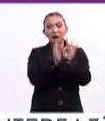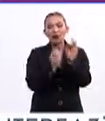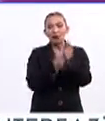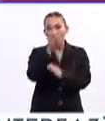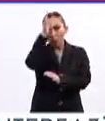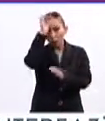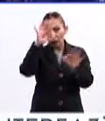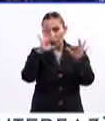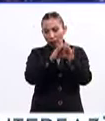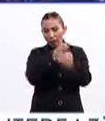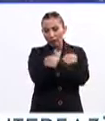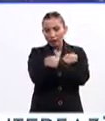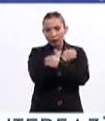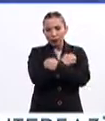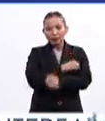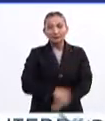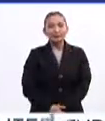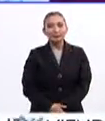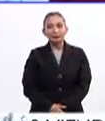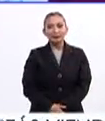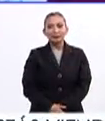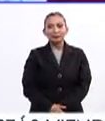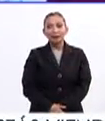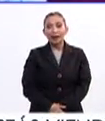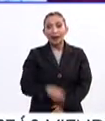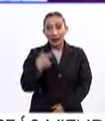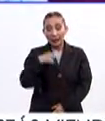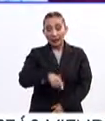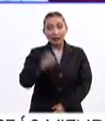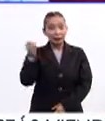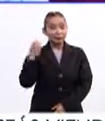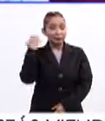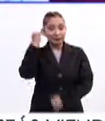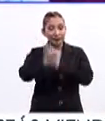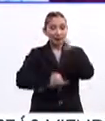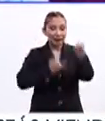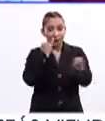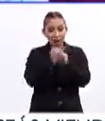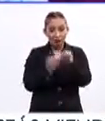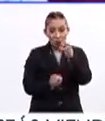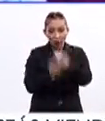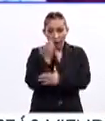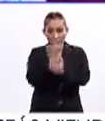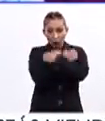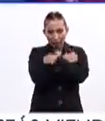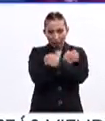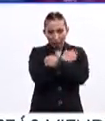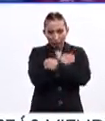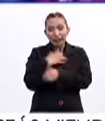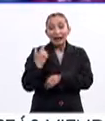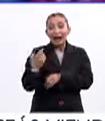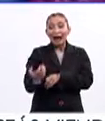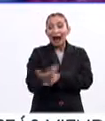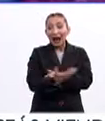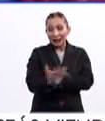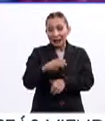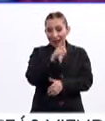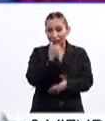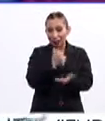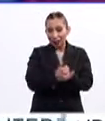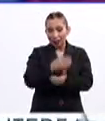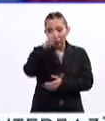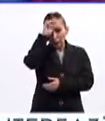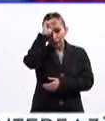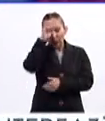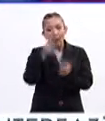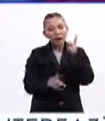nuevo acuerdo educativo. En el marco del Congreso Internacional de Innovación Educativa, que se celebra en la ciudad de